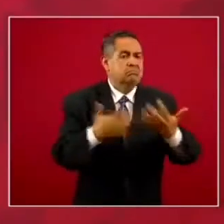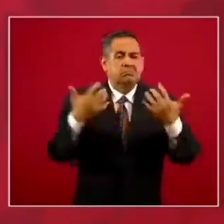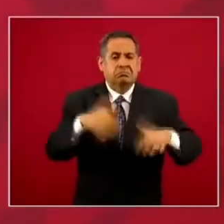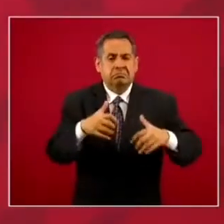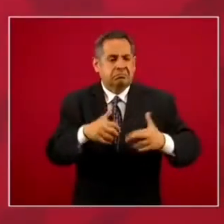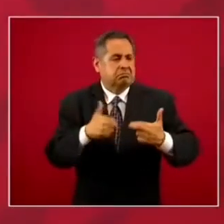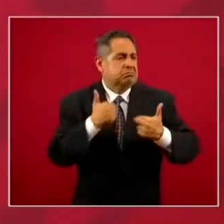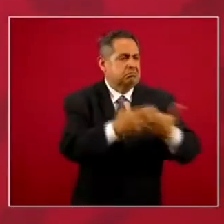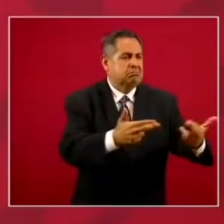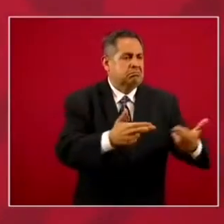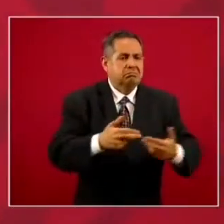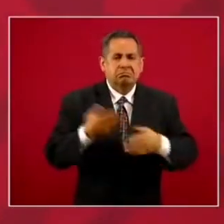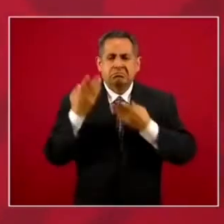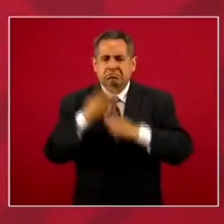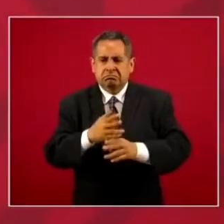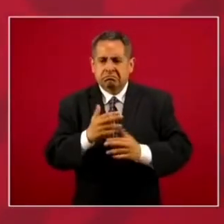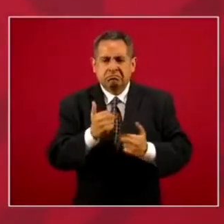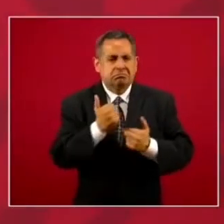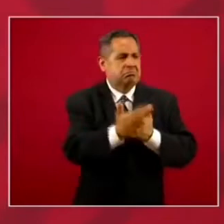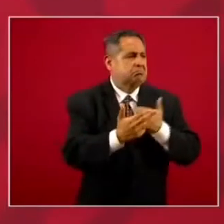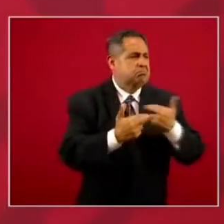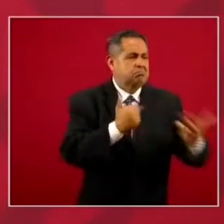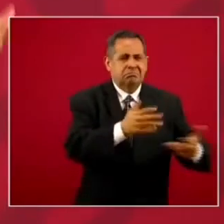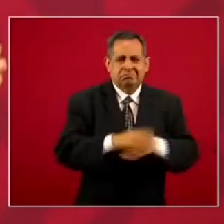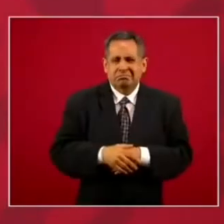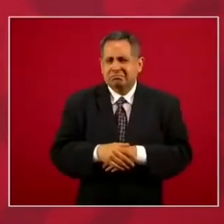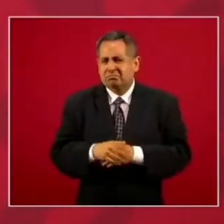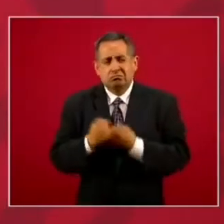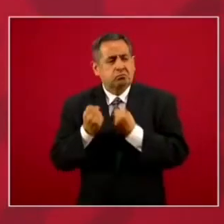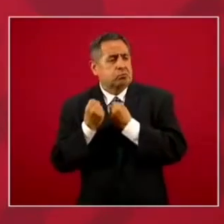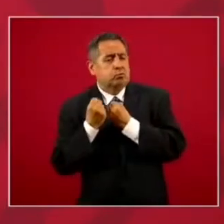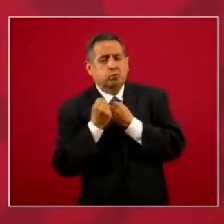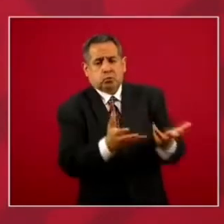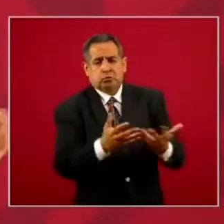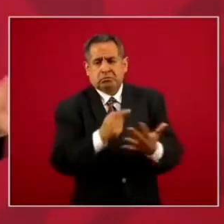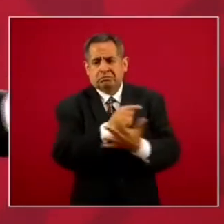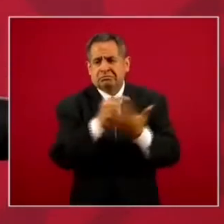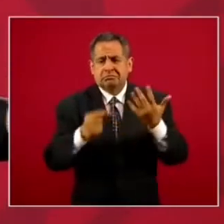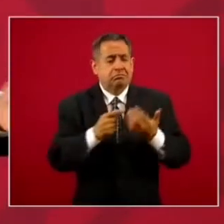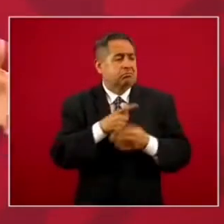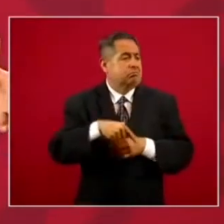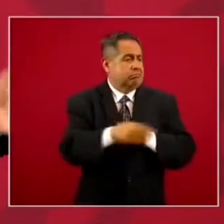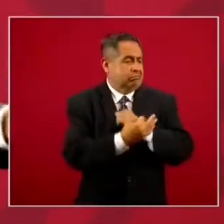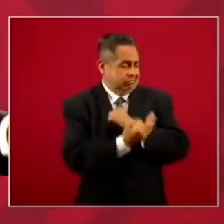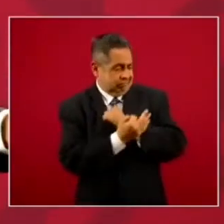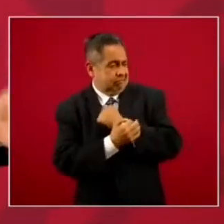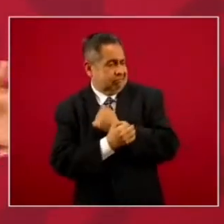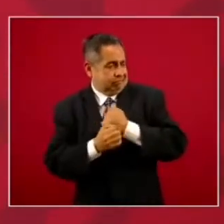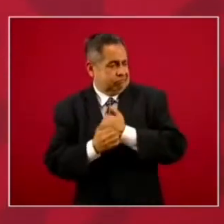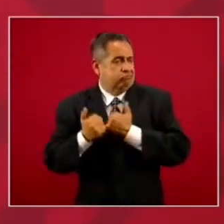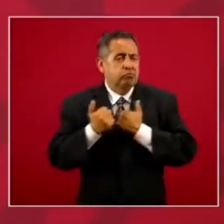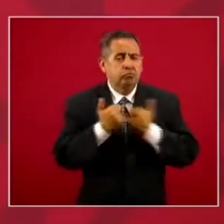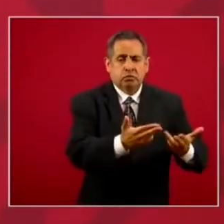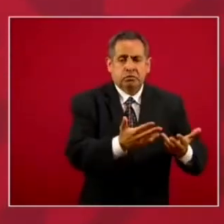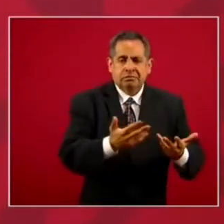empresas, bancos, una piñata a sus allegados.